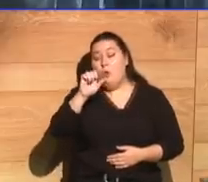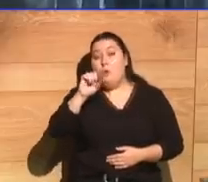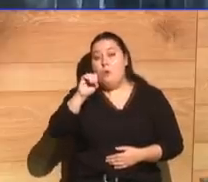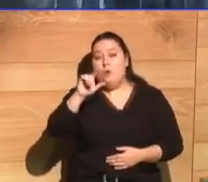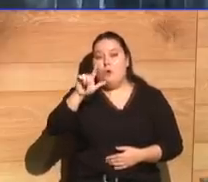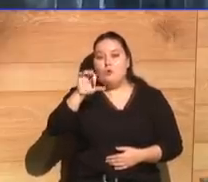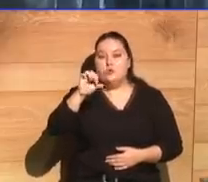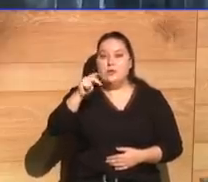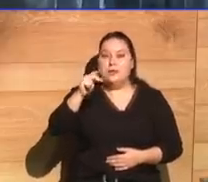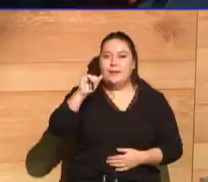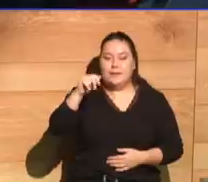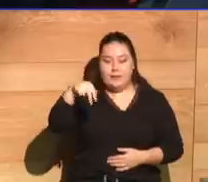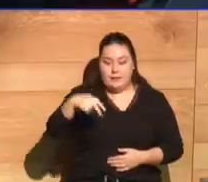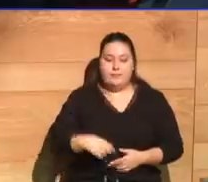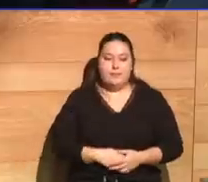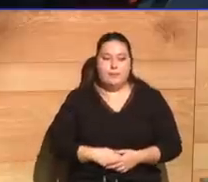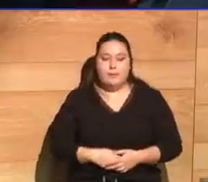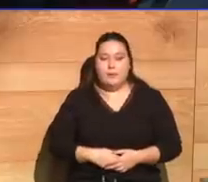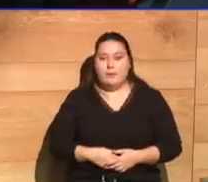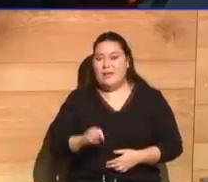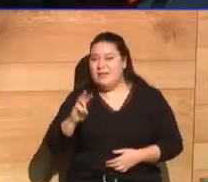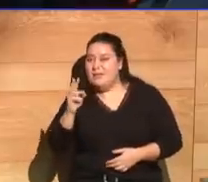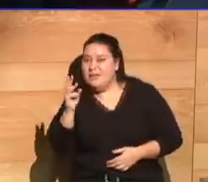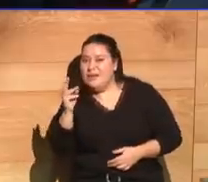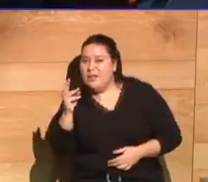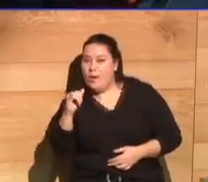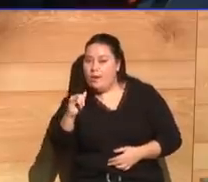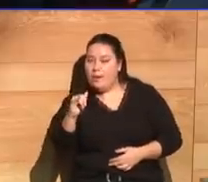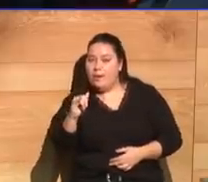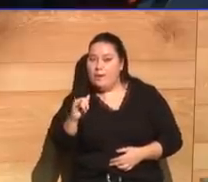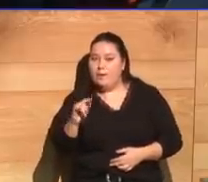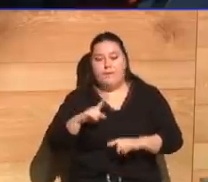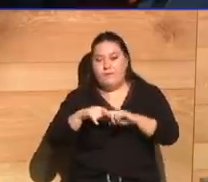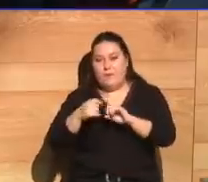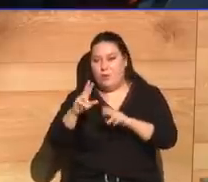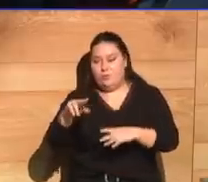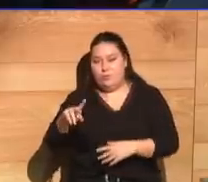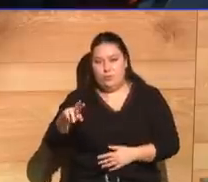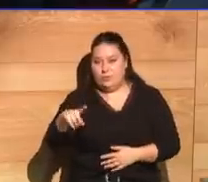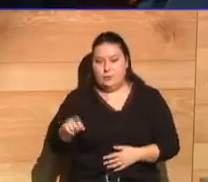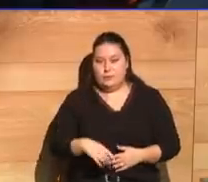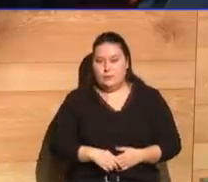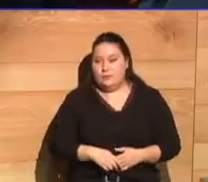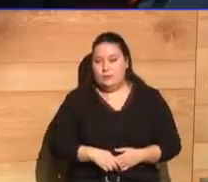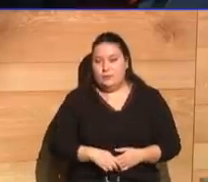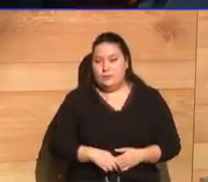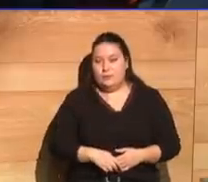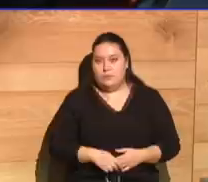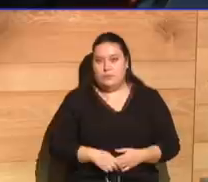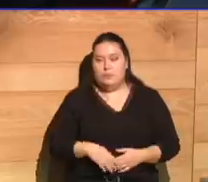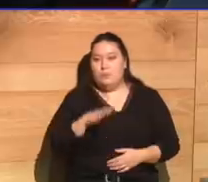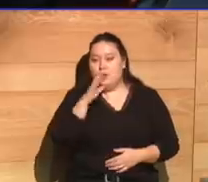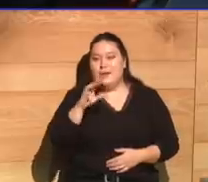no hay un tercero? Peter Spengler, que no era familia de los otros dos. ¿Vale? Sí, no era un Salkin, porque era un